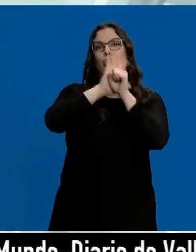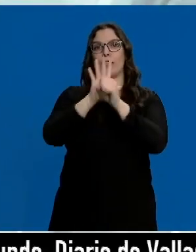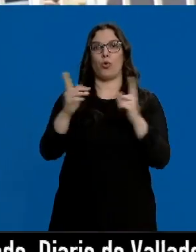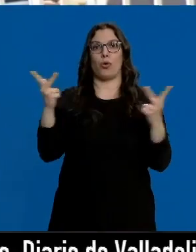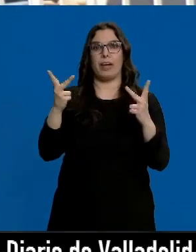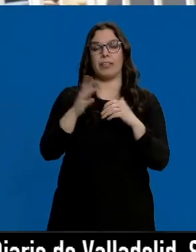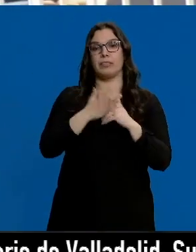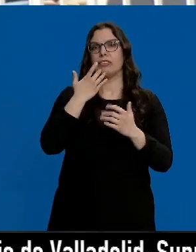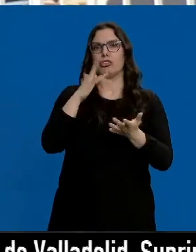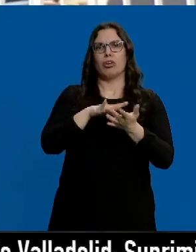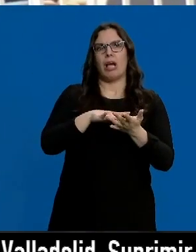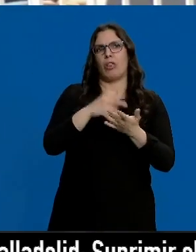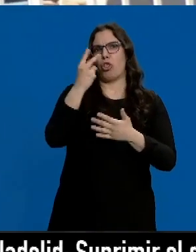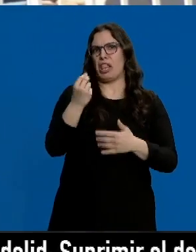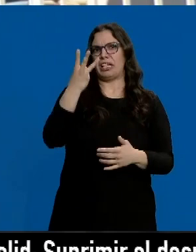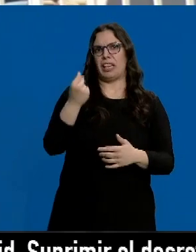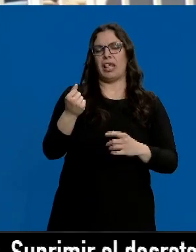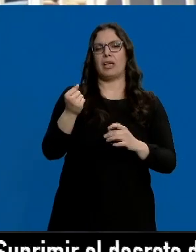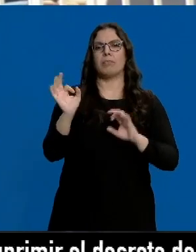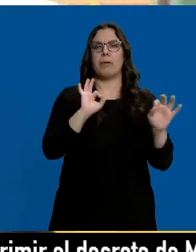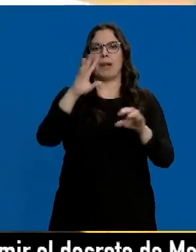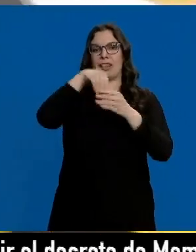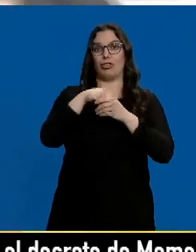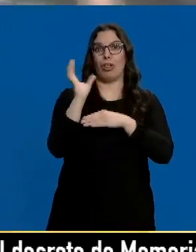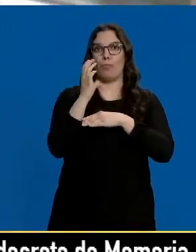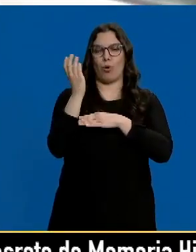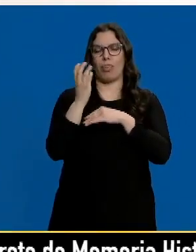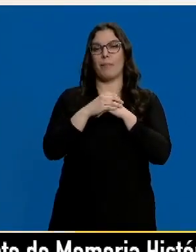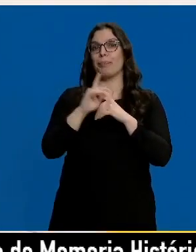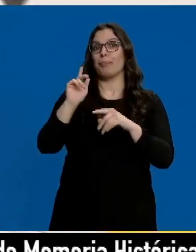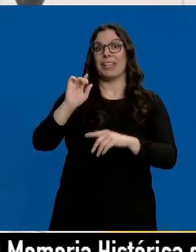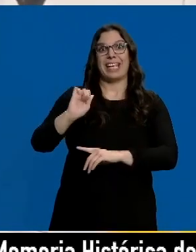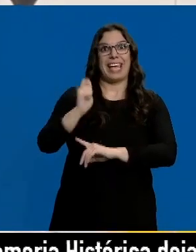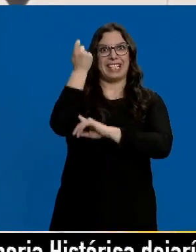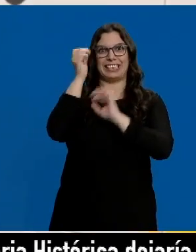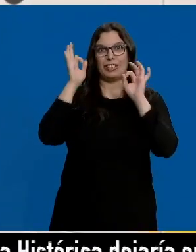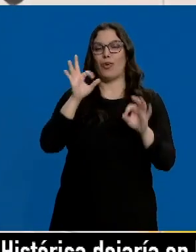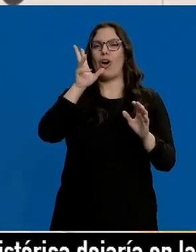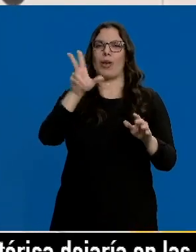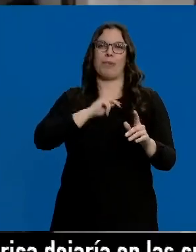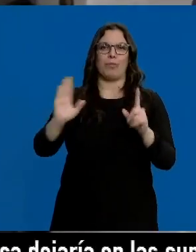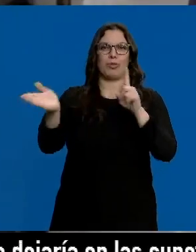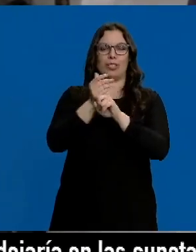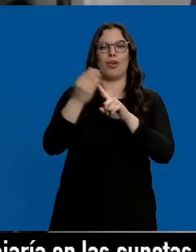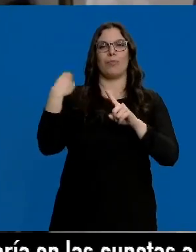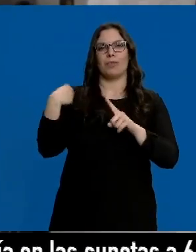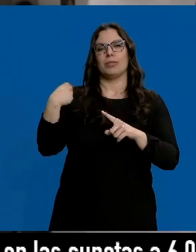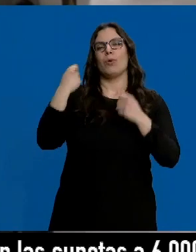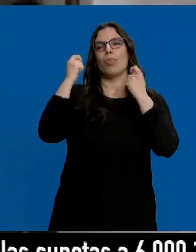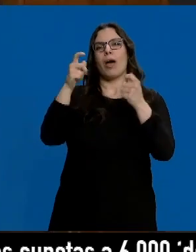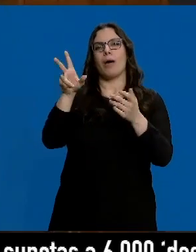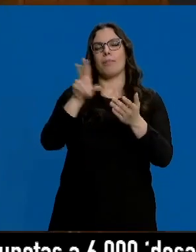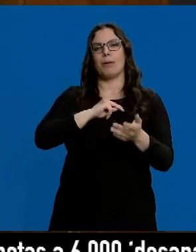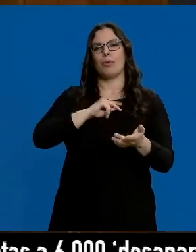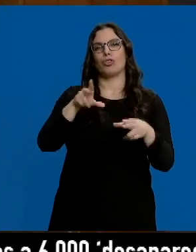en 48-72 horas un equipo móvil en una ambulancia. La idea fue un éxito y ahora ha sido premiada por la Sociedad Española de